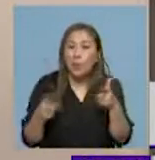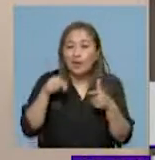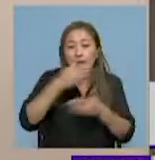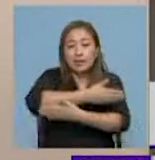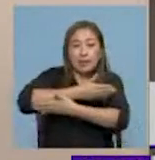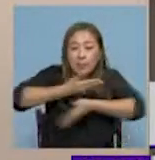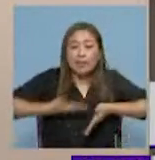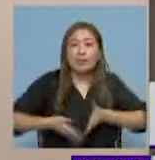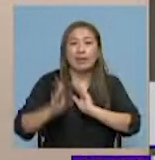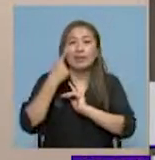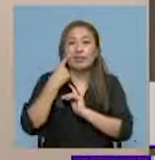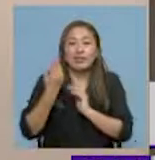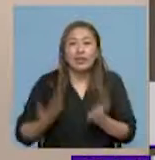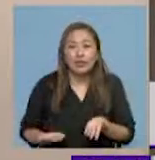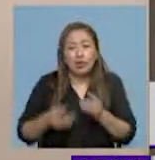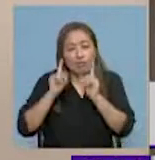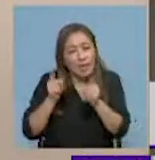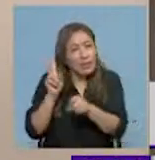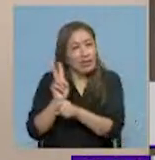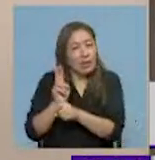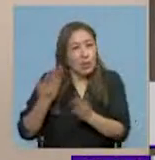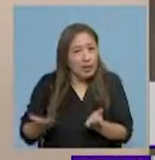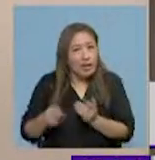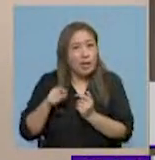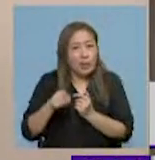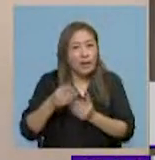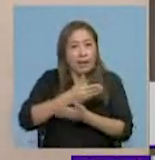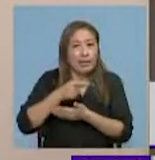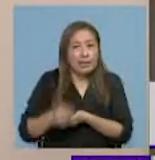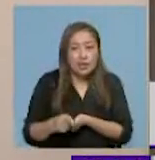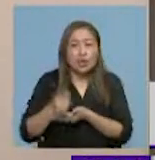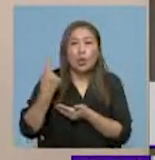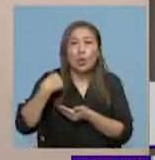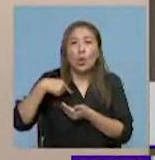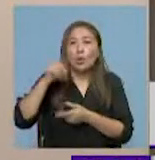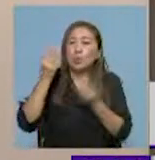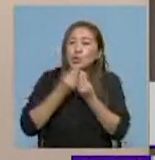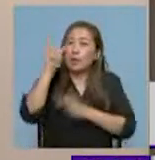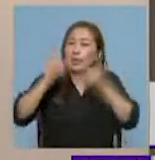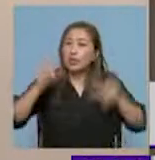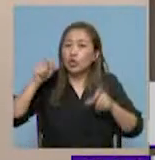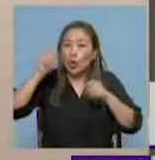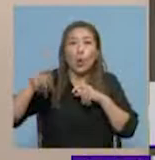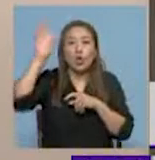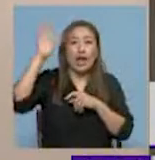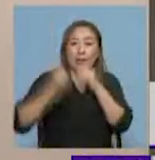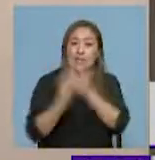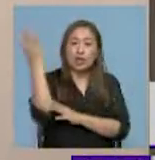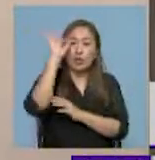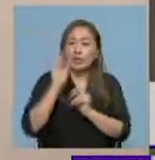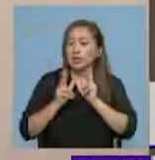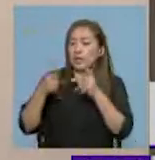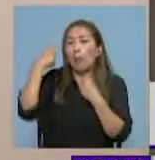bebé nace con vida también se va a resguardar la vida de ese niño porque también mucha gente esta mañana opinaba y decía